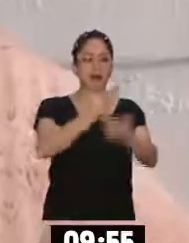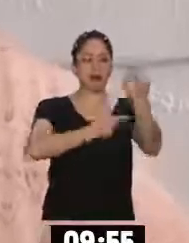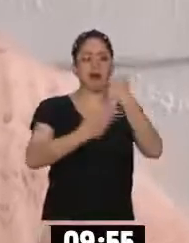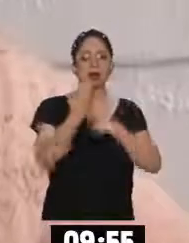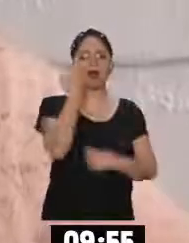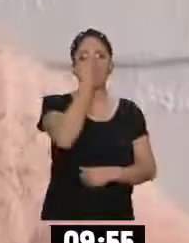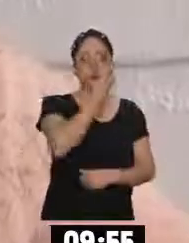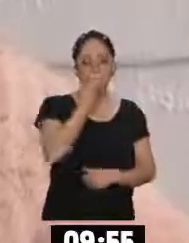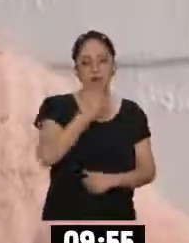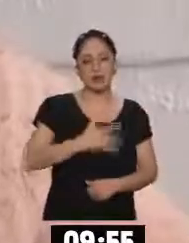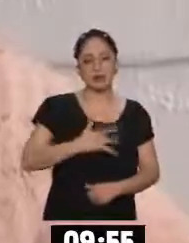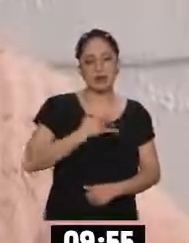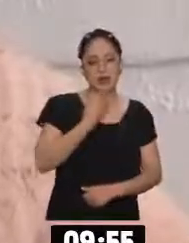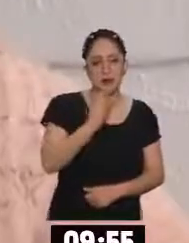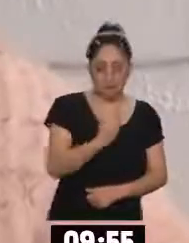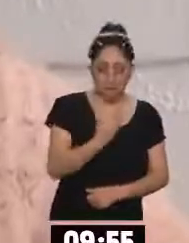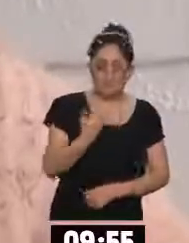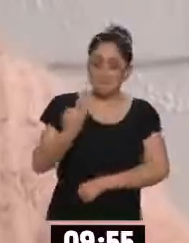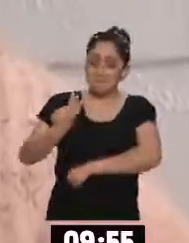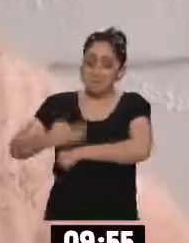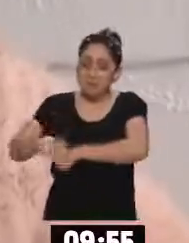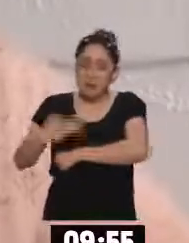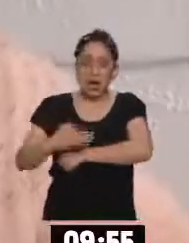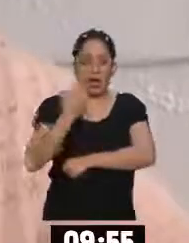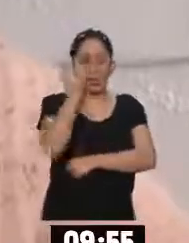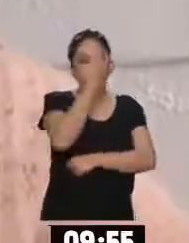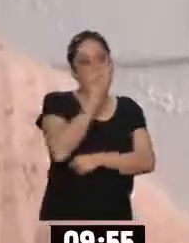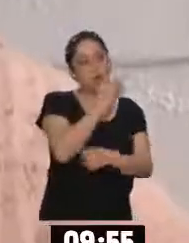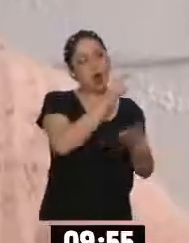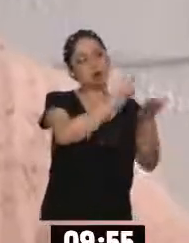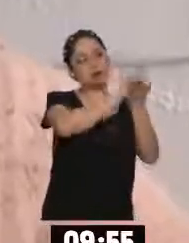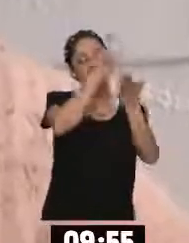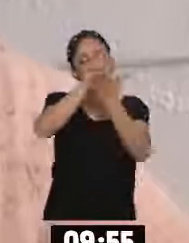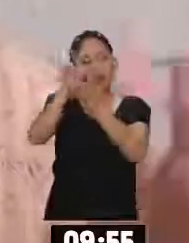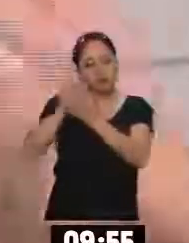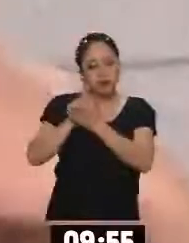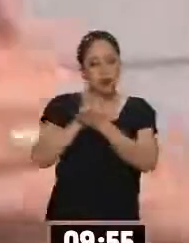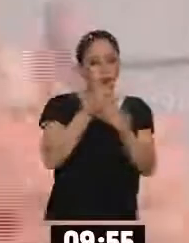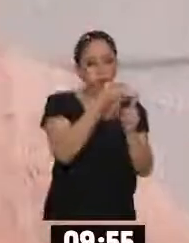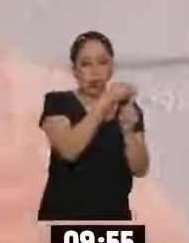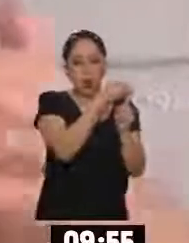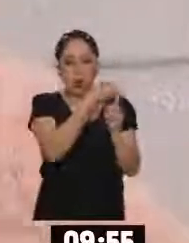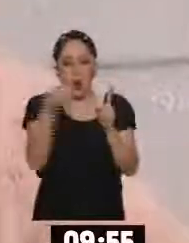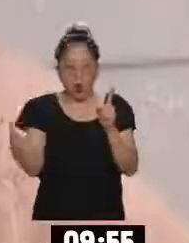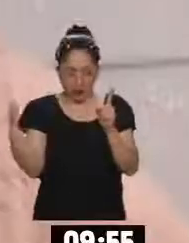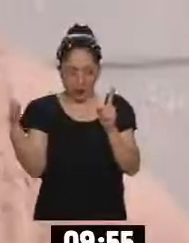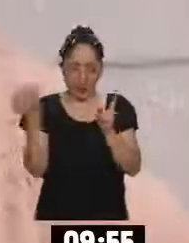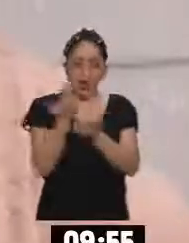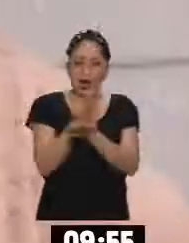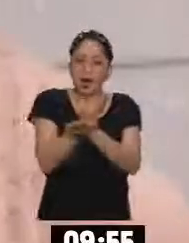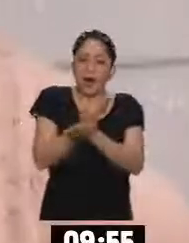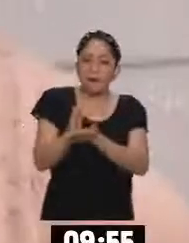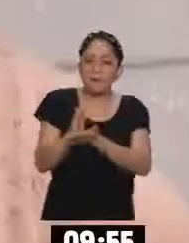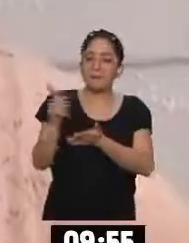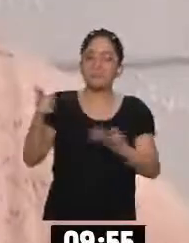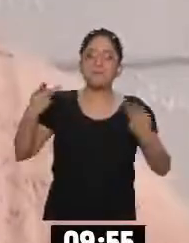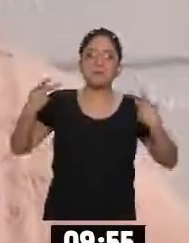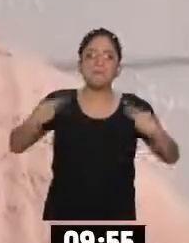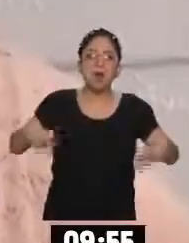sí que limpiando la casa, limpiando planteles, acomodándolos. Y pues también que la gente había organizado sus